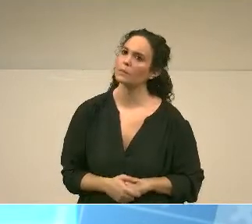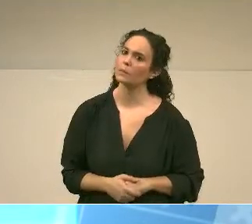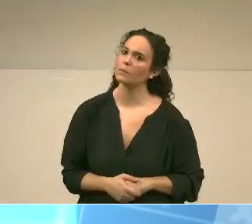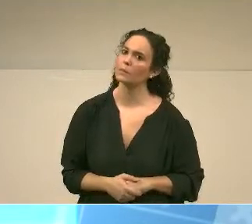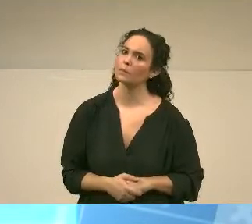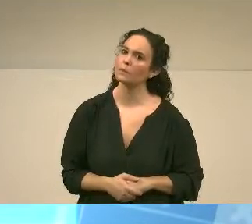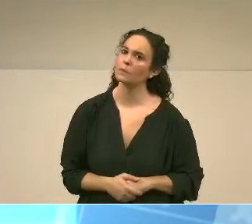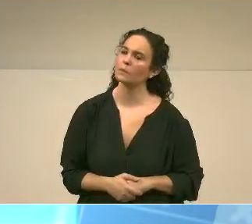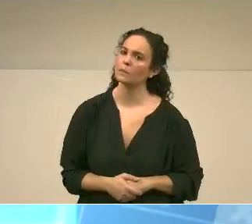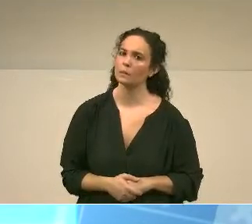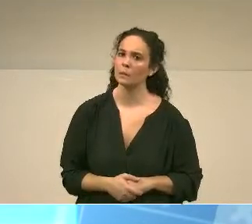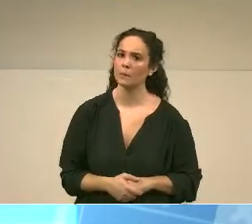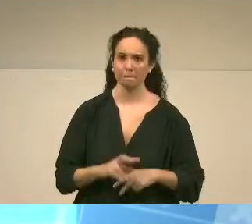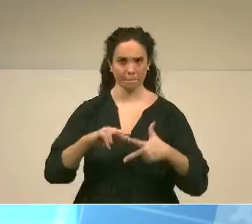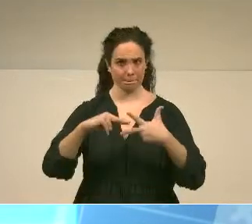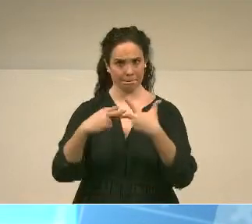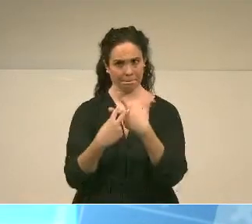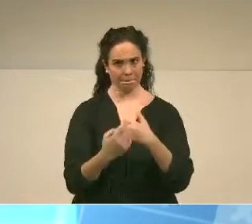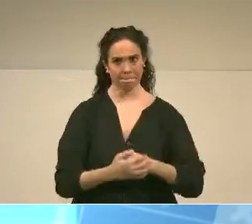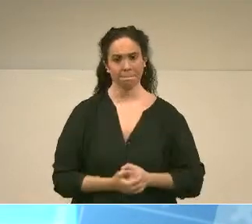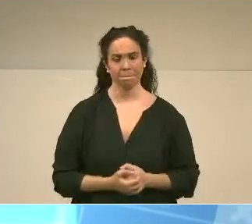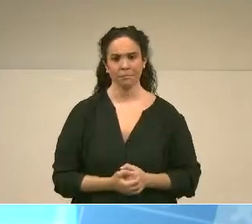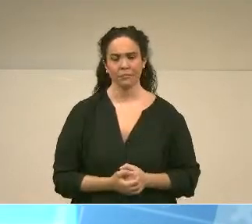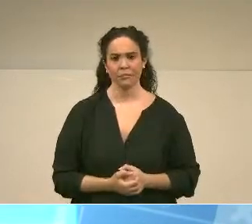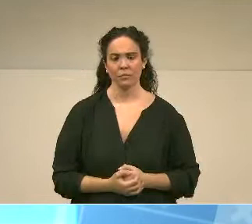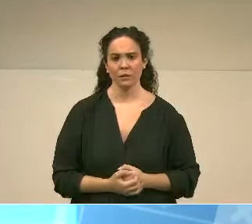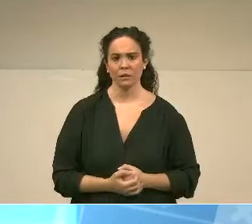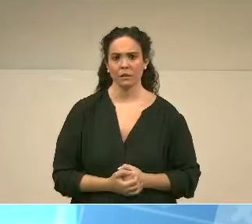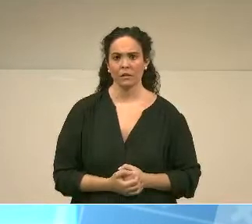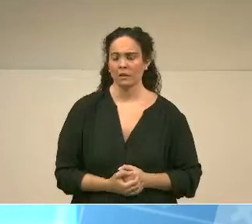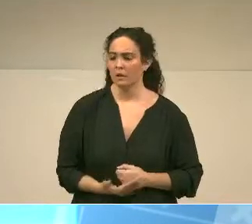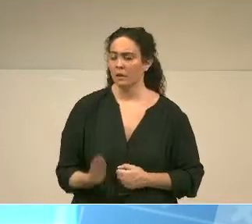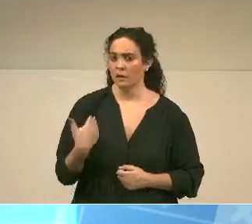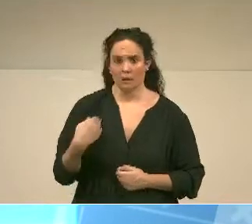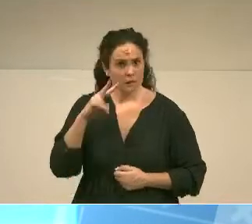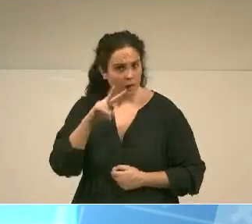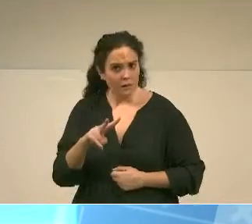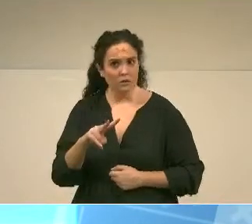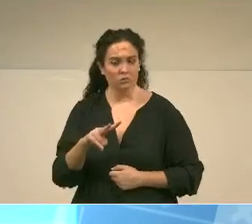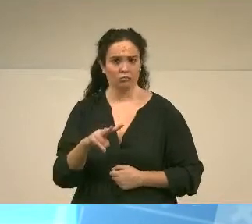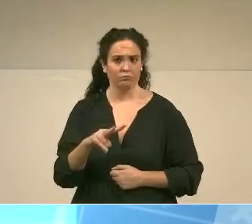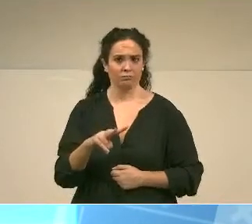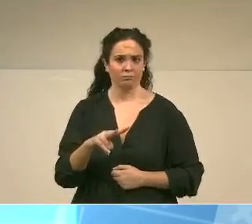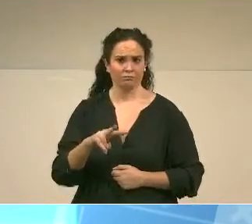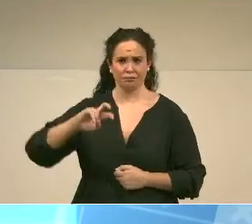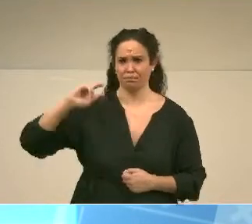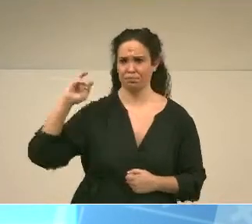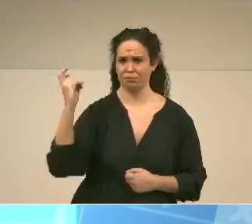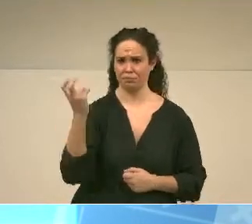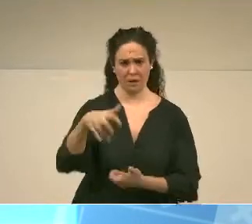Bueno, ikusten ari gara azken egun hauetan toki ezberdinetan eta era ezberdinetako jokabideak